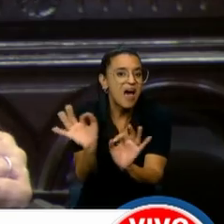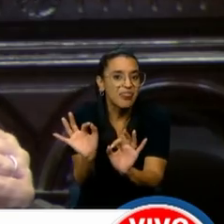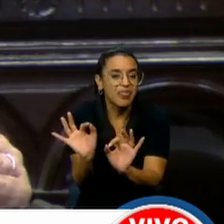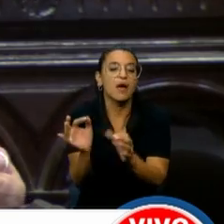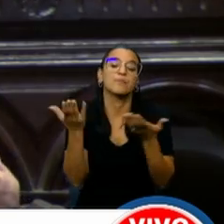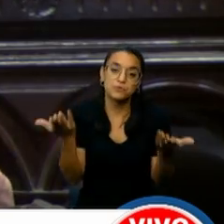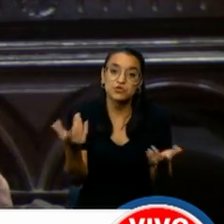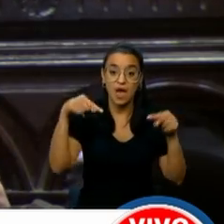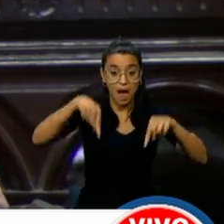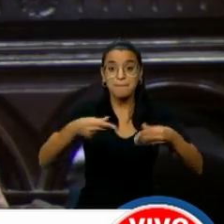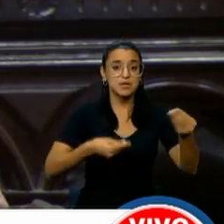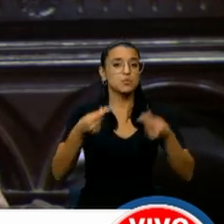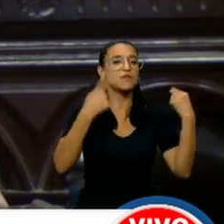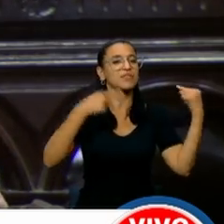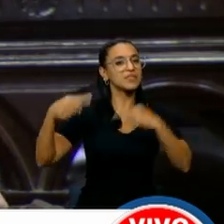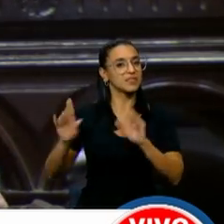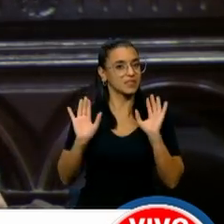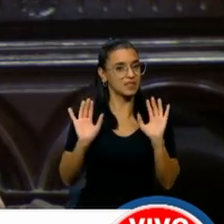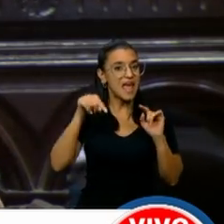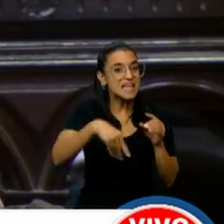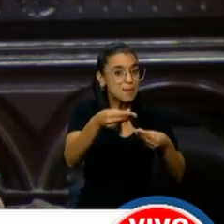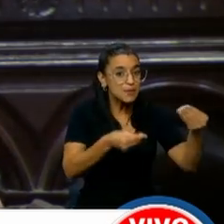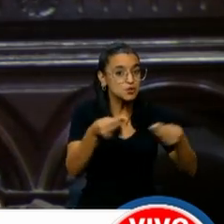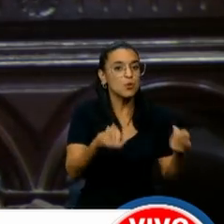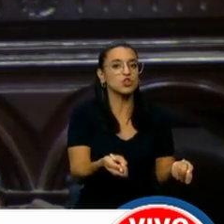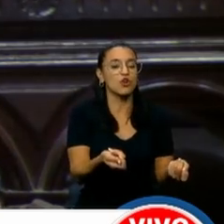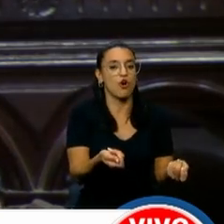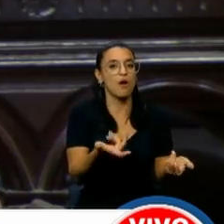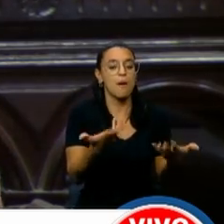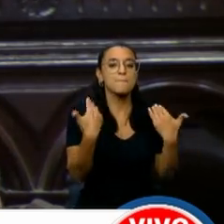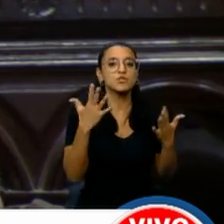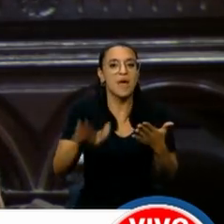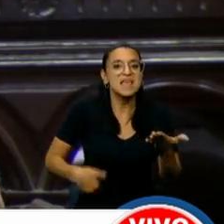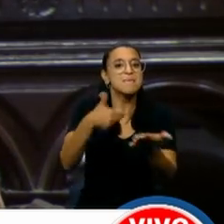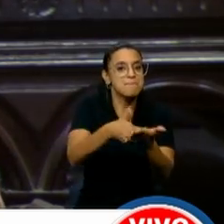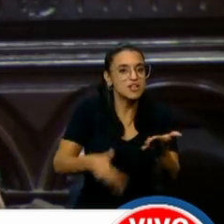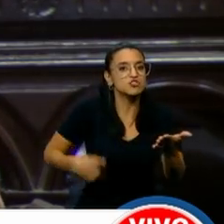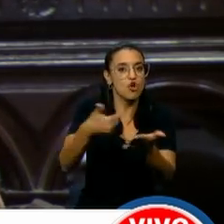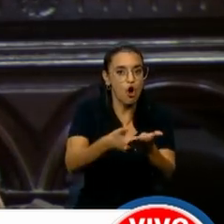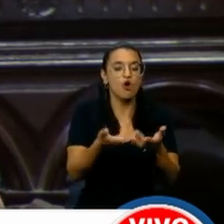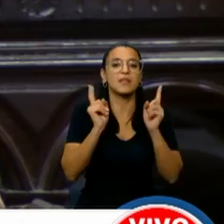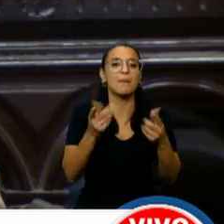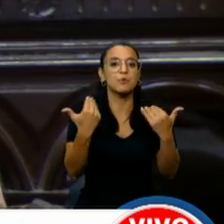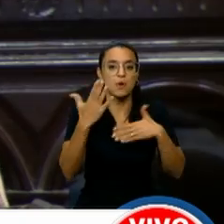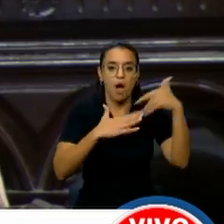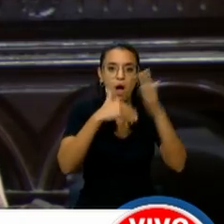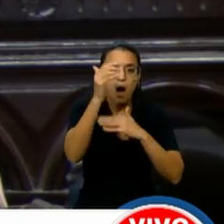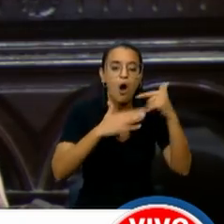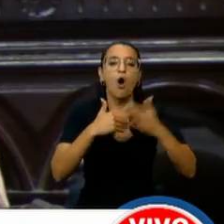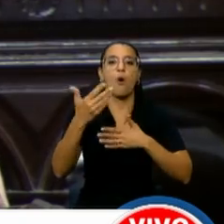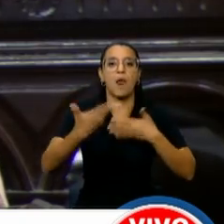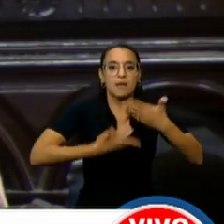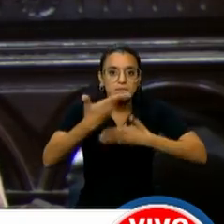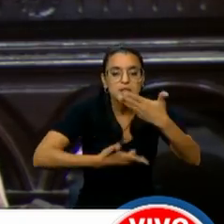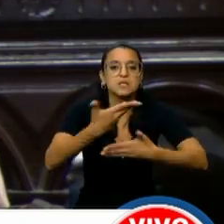que está no está pasando con este presupuesto este presupuesto a nosotros nos da posibilidades de inversiones de obras que nos permite crecimiento que nos